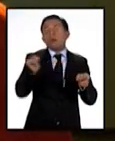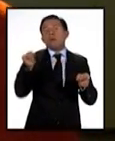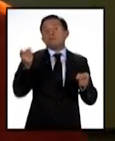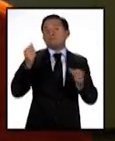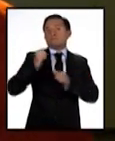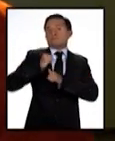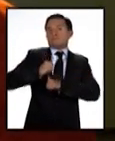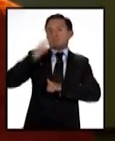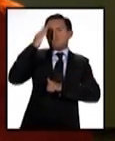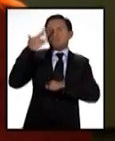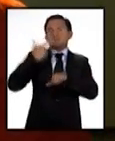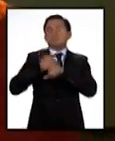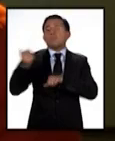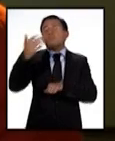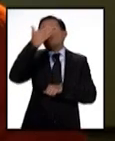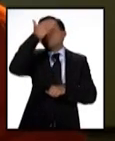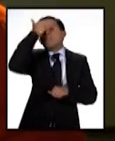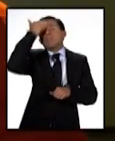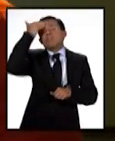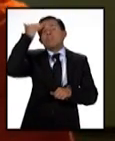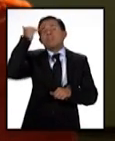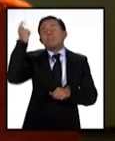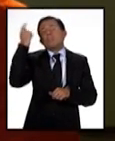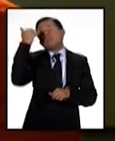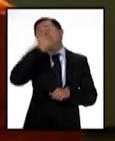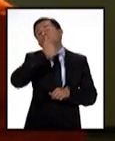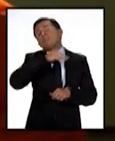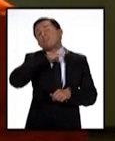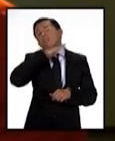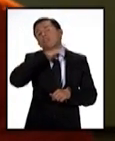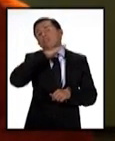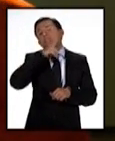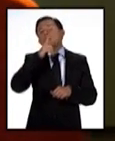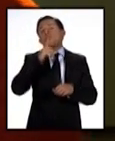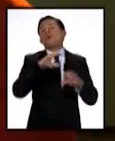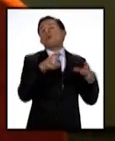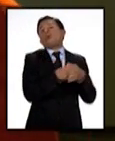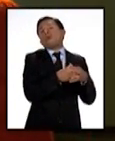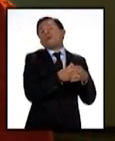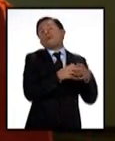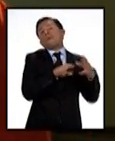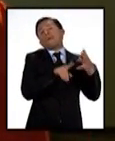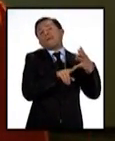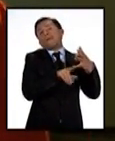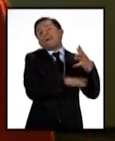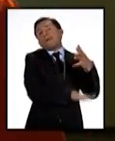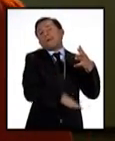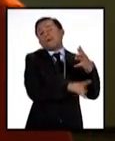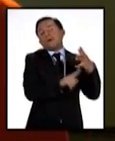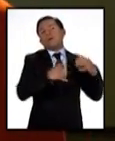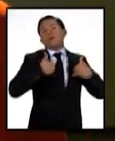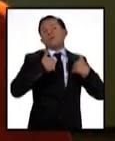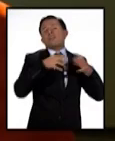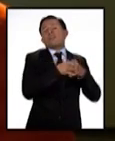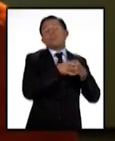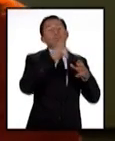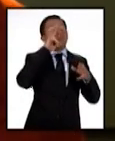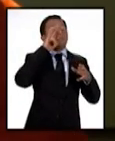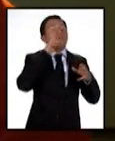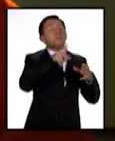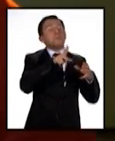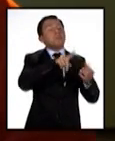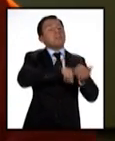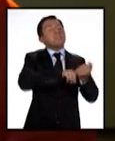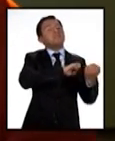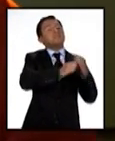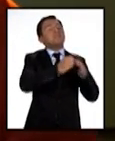nivel bajo la superficie, es decir, en el mundo de los adolescentes. Podemos manejar otro nivel de impunidad que es cuando la escuela, por no